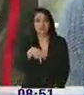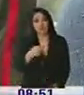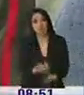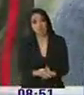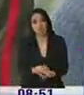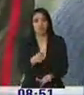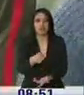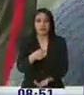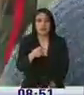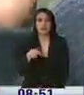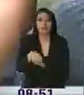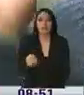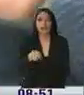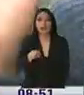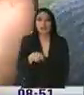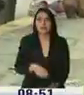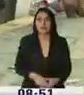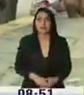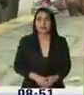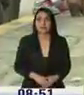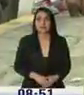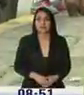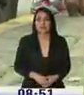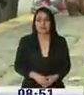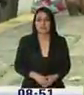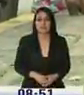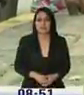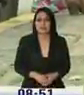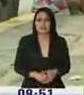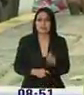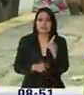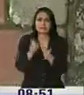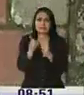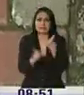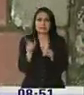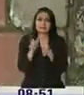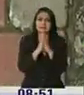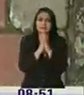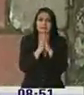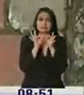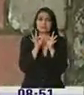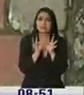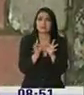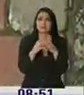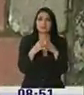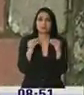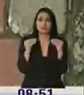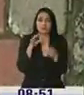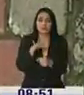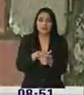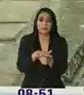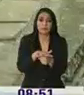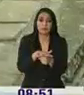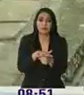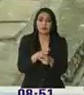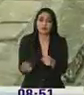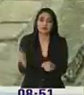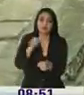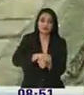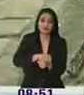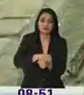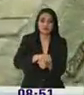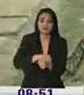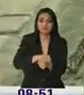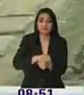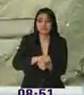que habían cogido las botas los vecinos del sector solicitan que se repare de inmediato la tapa de la alcantarilla para evitar que